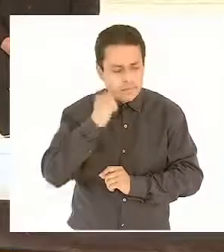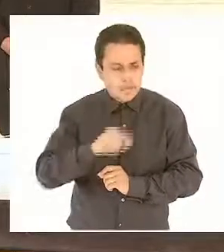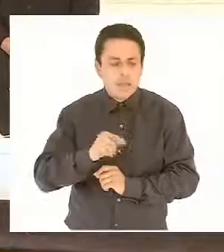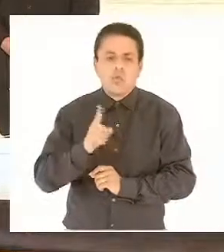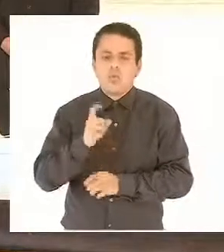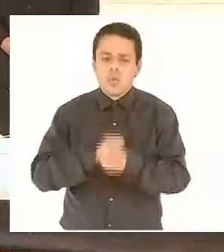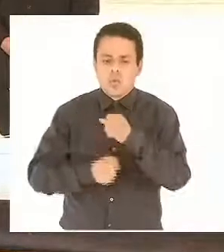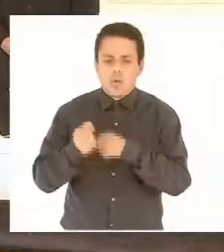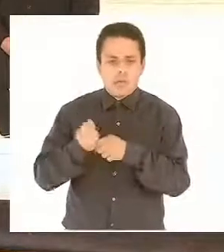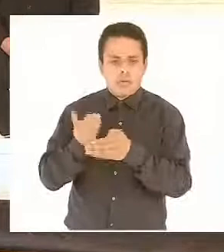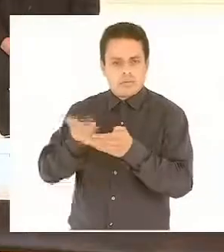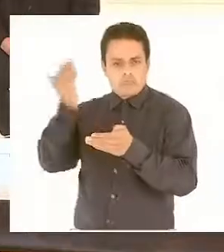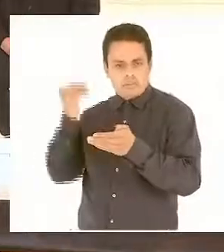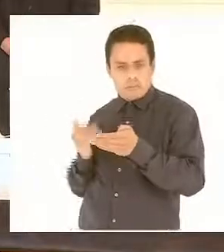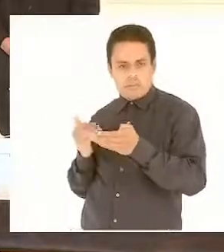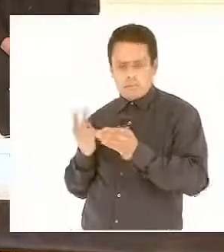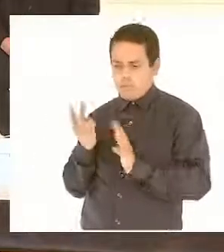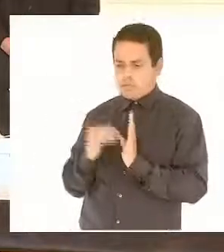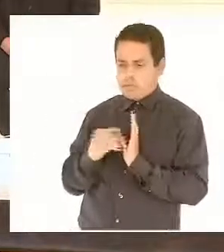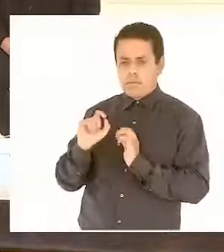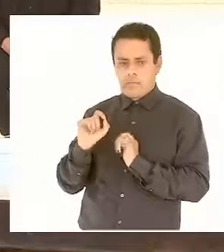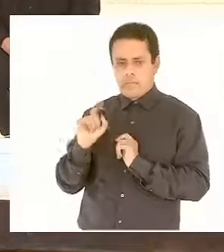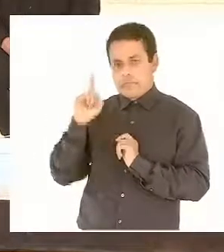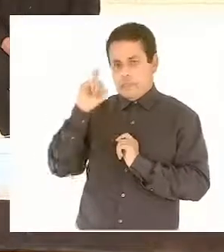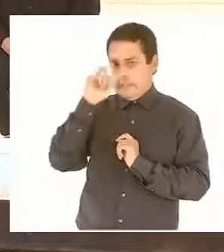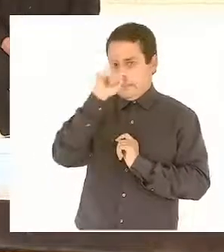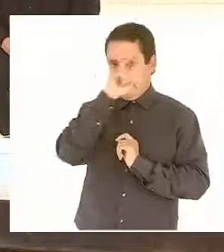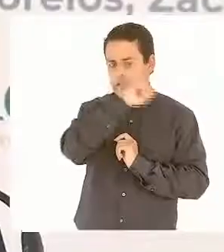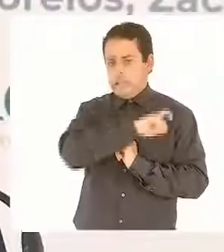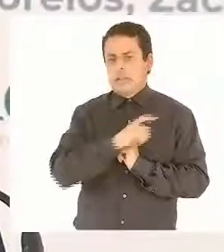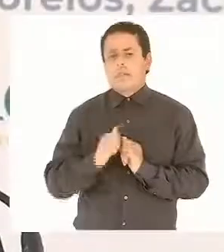pasado, que fue muy difícil,